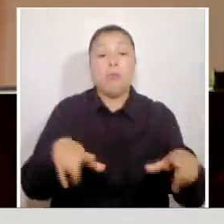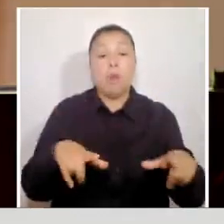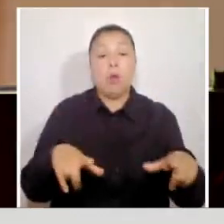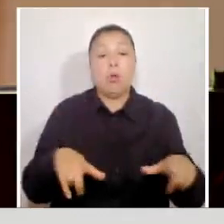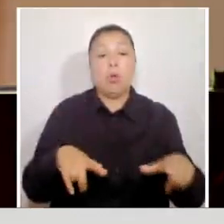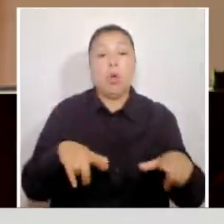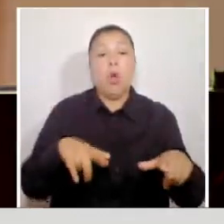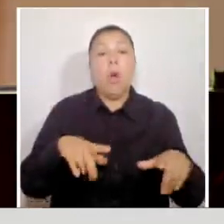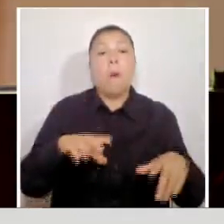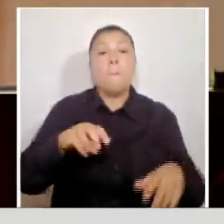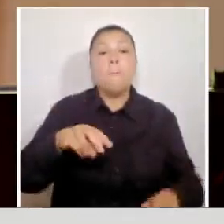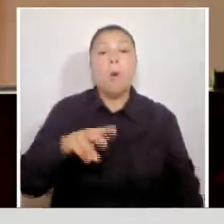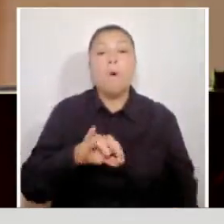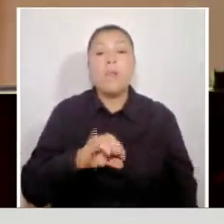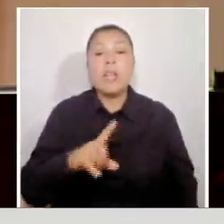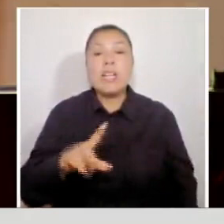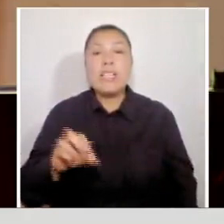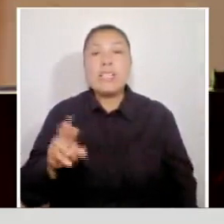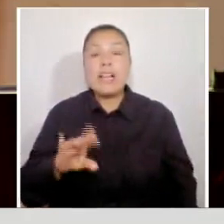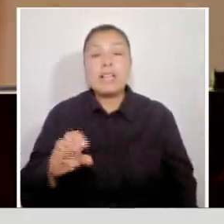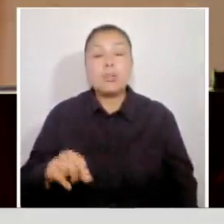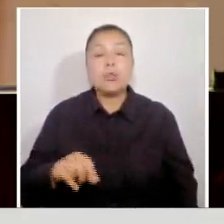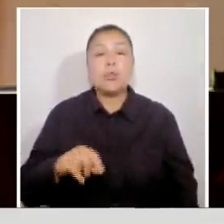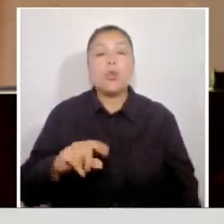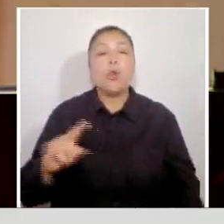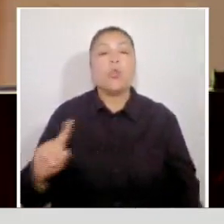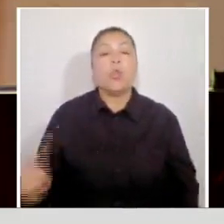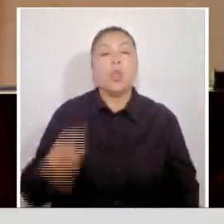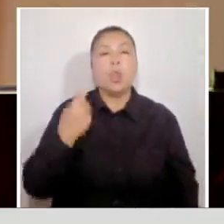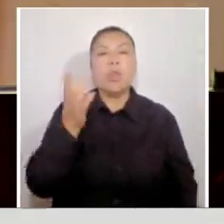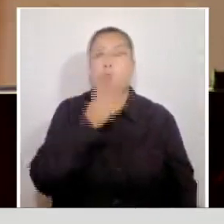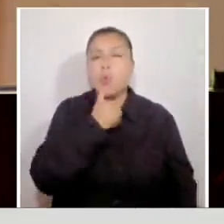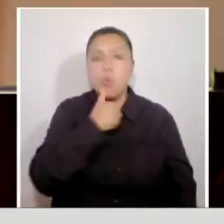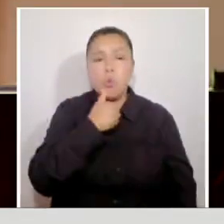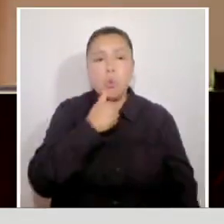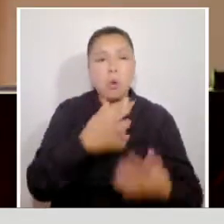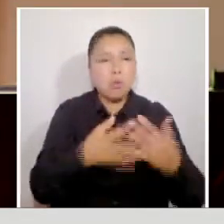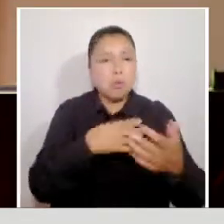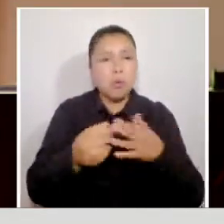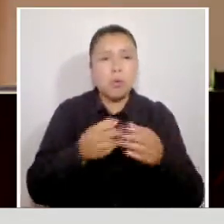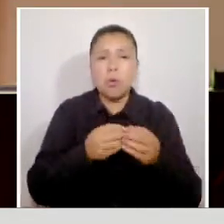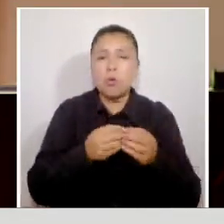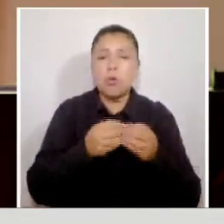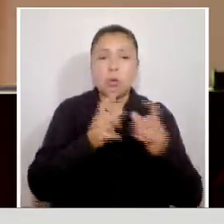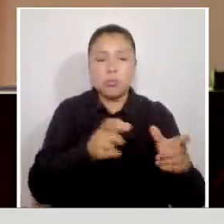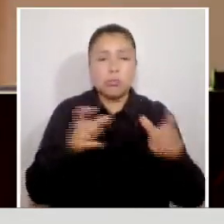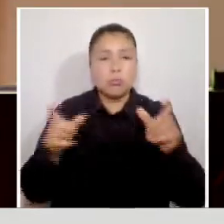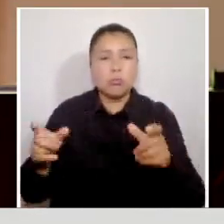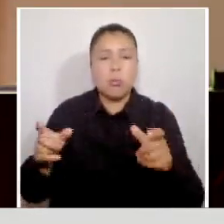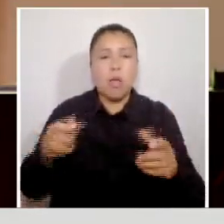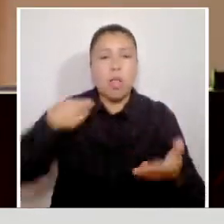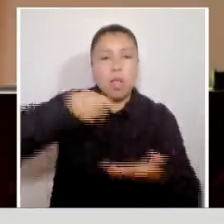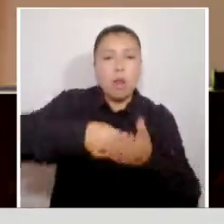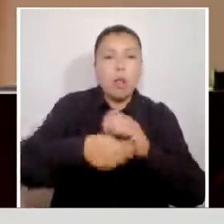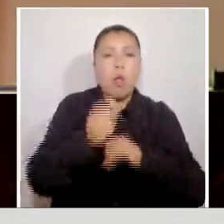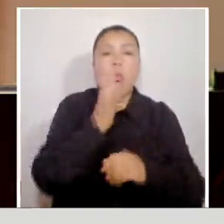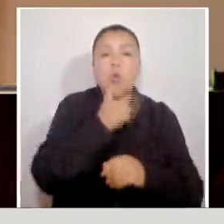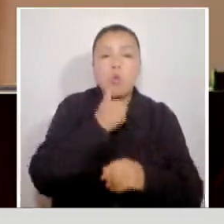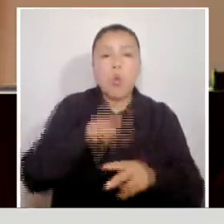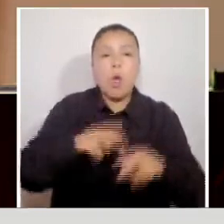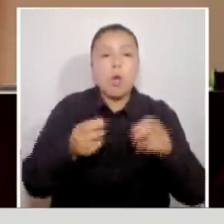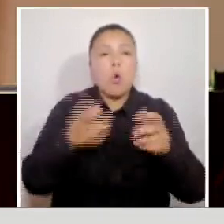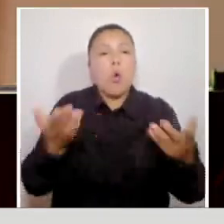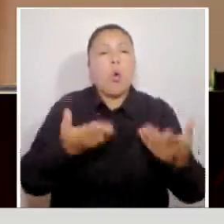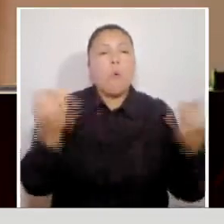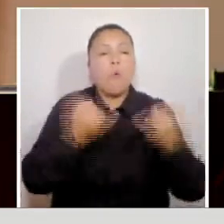nacional que no tiene ni transparencia ni control respecto a las finanzas ni tampoco tien mecanismos para rendir cuenta Respecto a